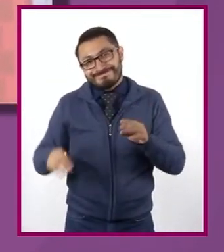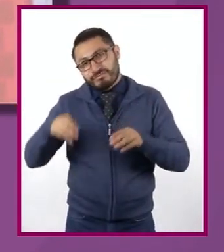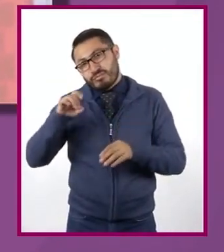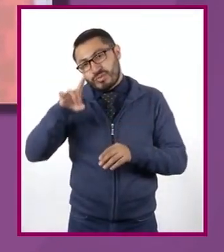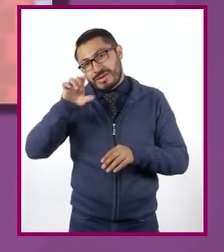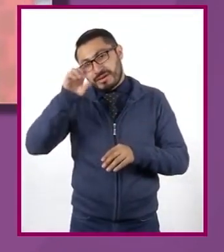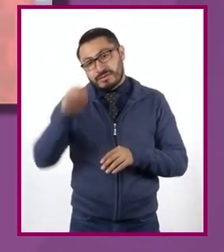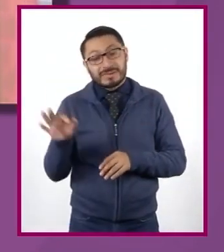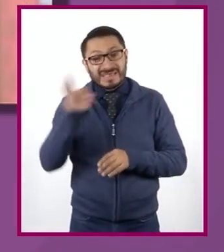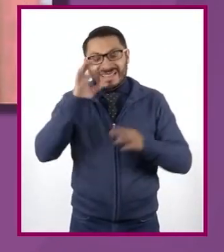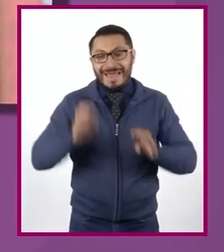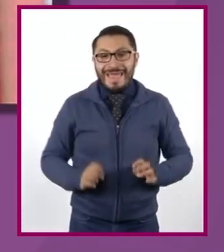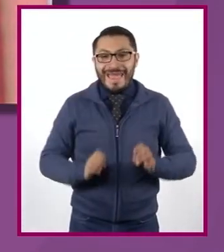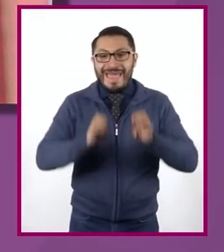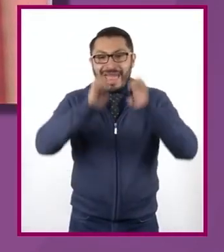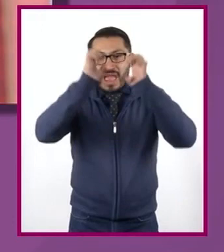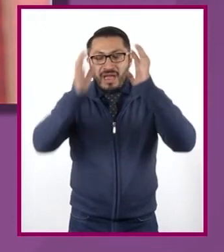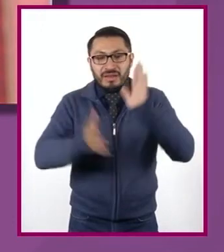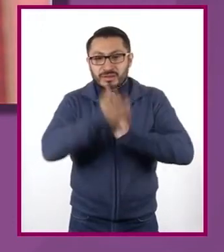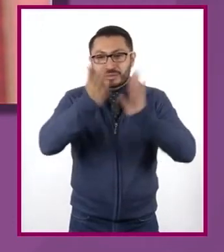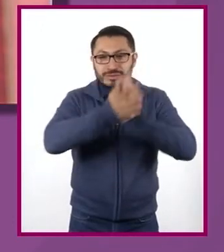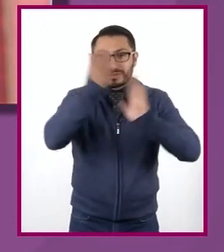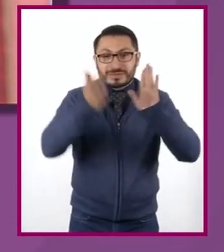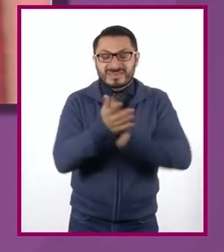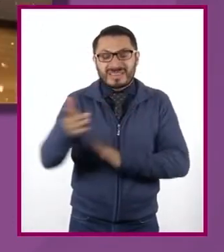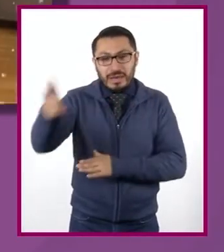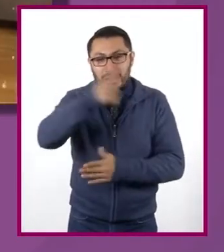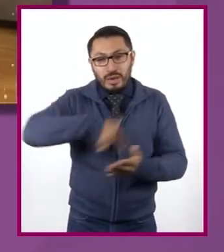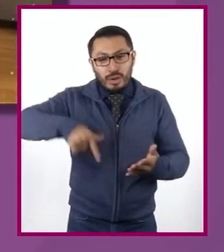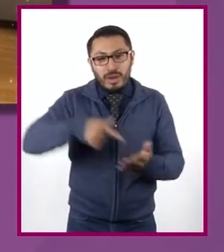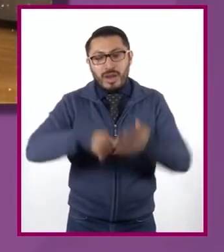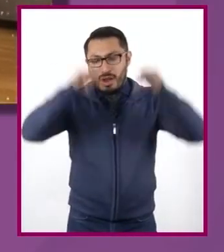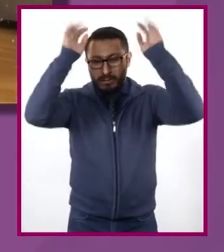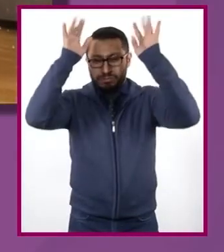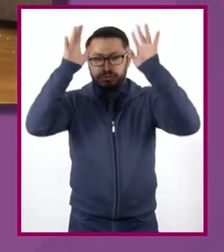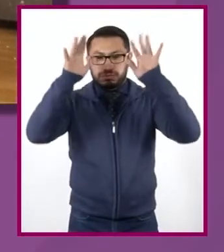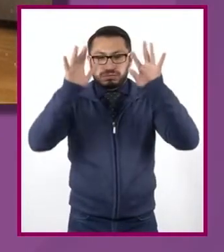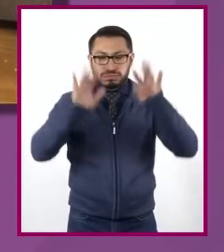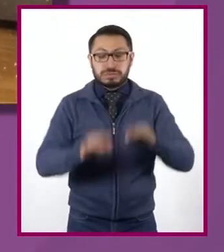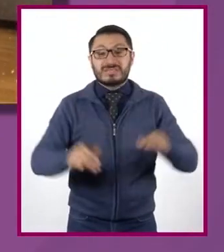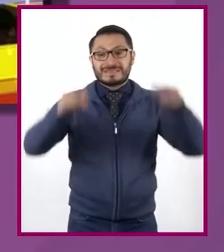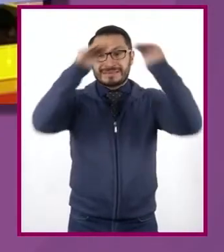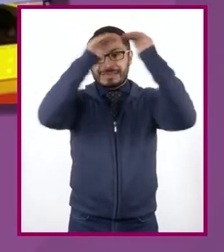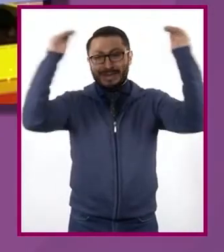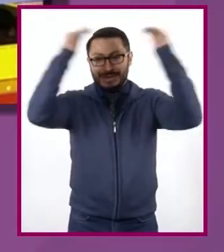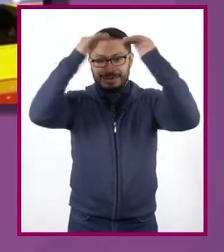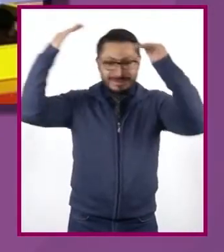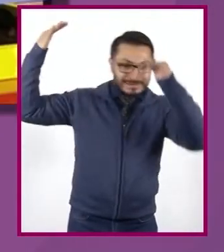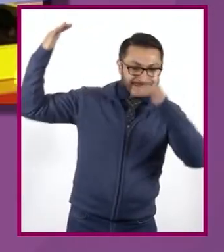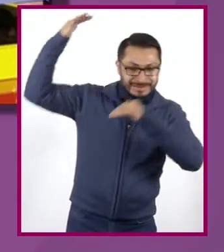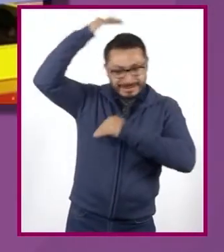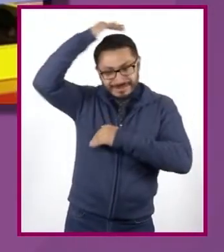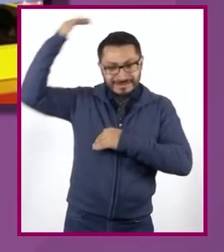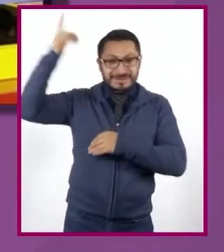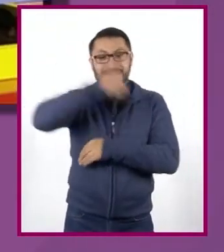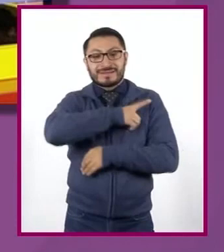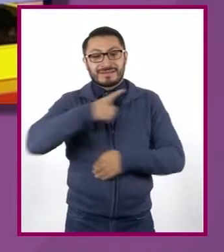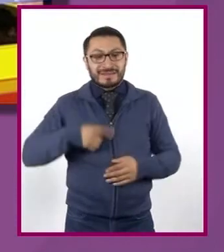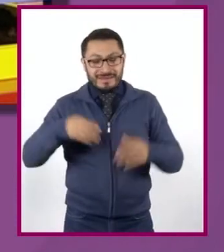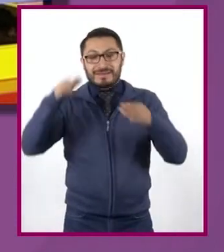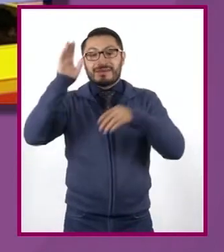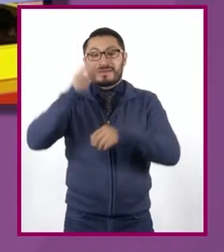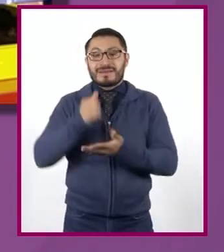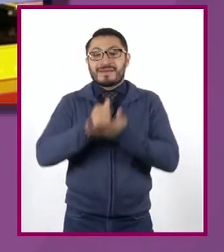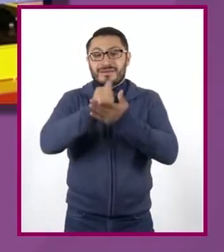el edificio también se construye en una zona de grandes nevadas, el techo debe permitir que la nieve se resbale y no